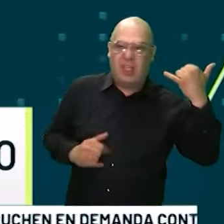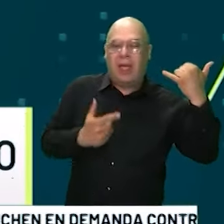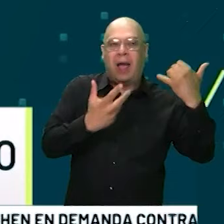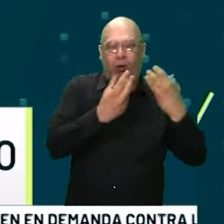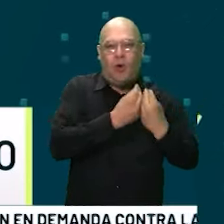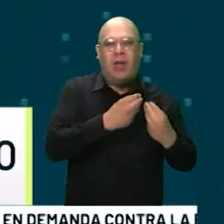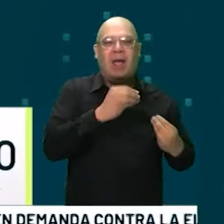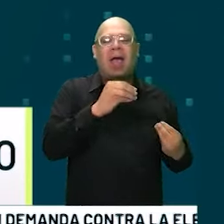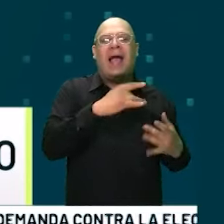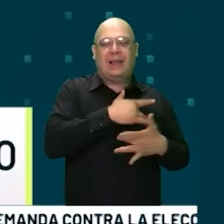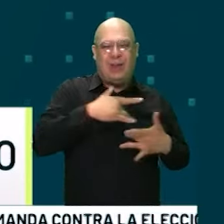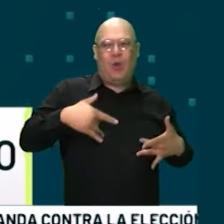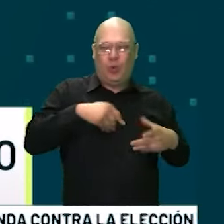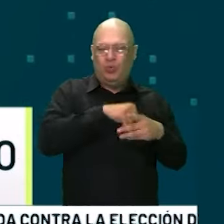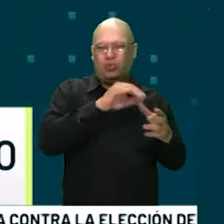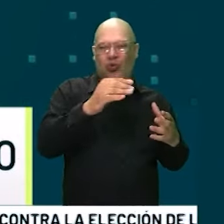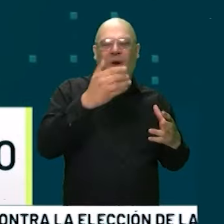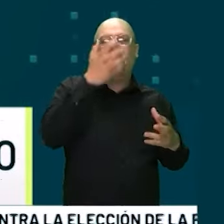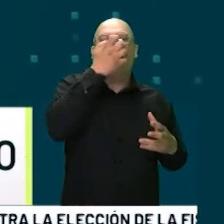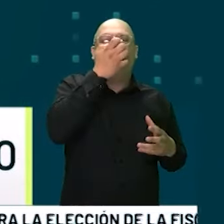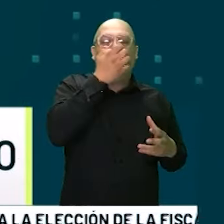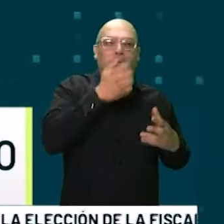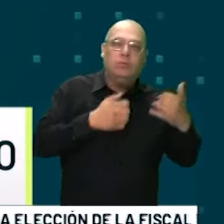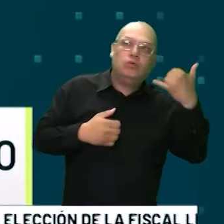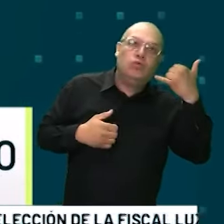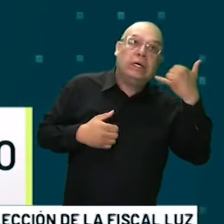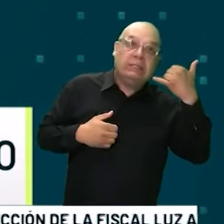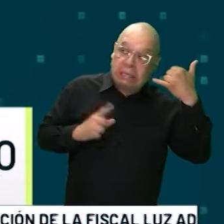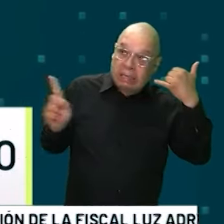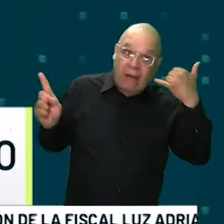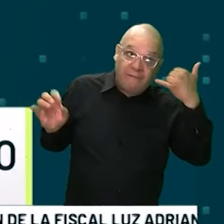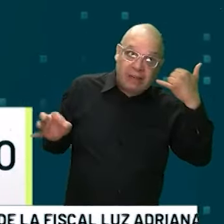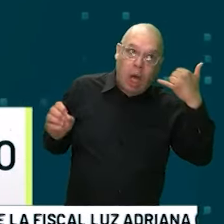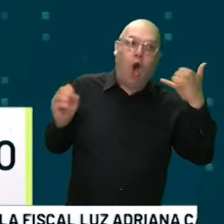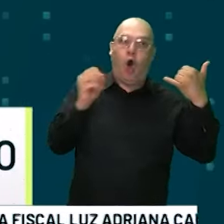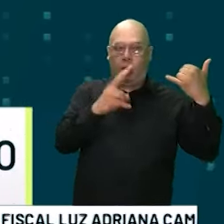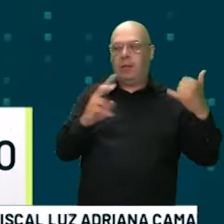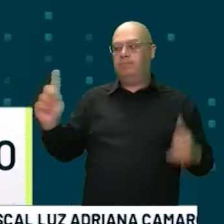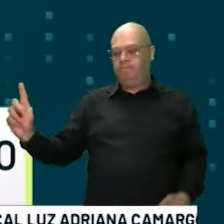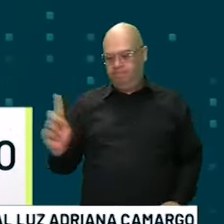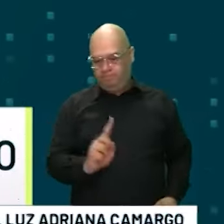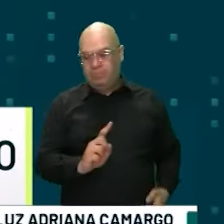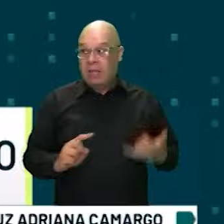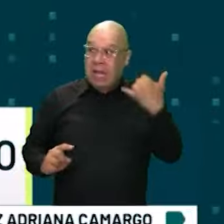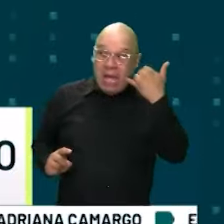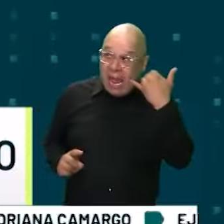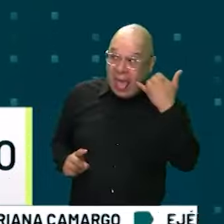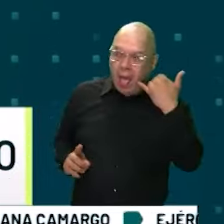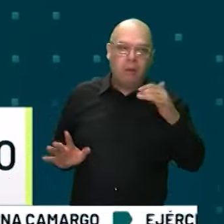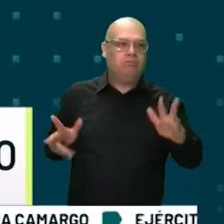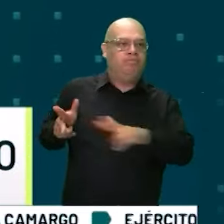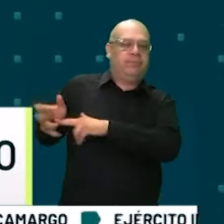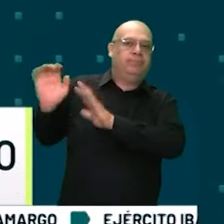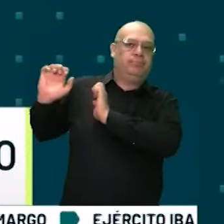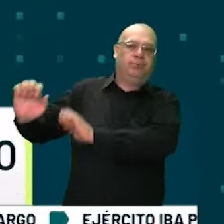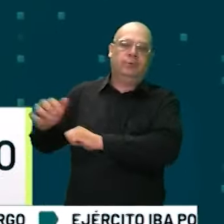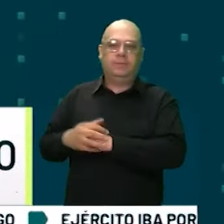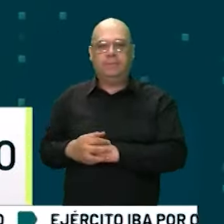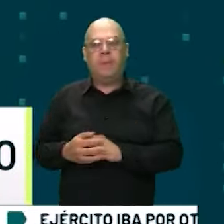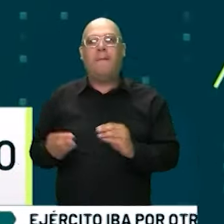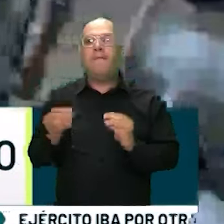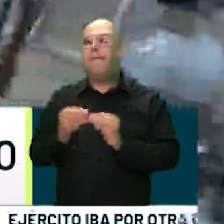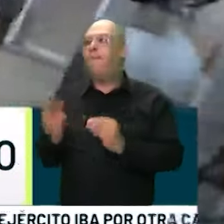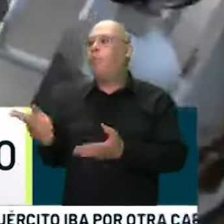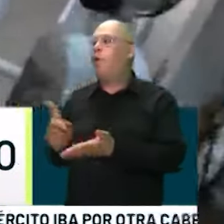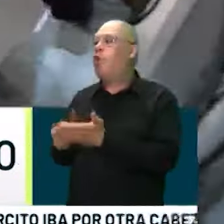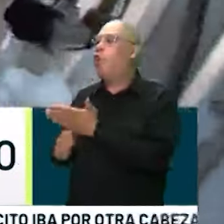medicinales para confirmar que la visita se encuentre realmente programada y la identificación del